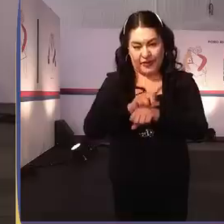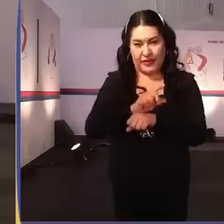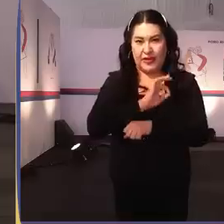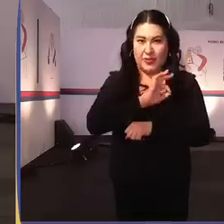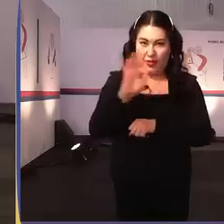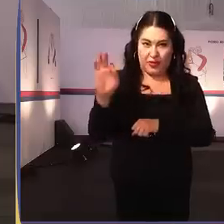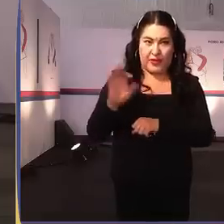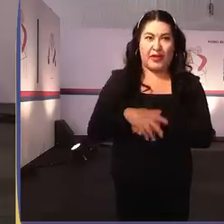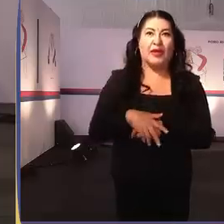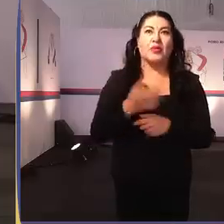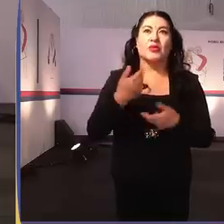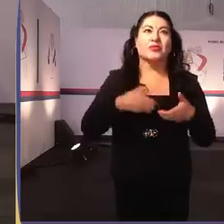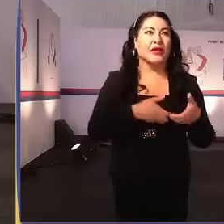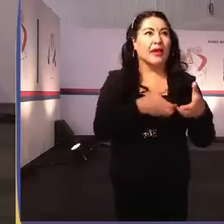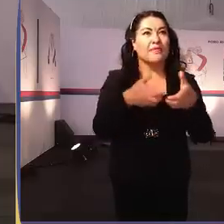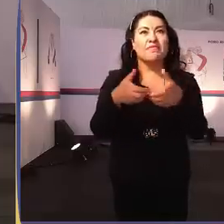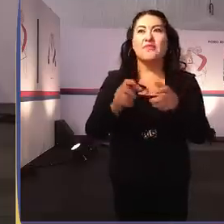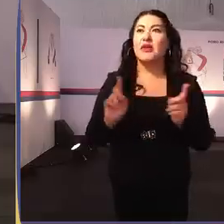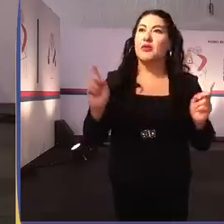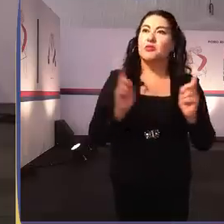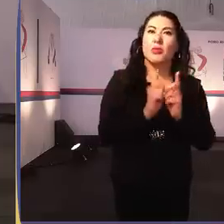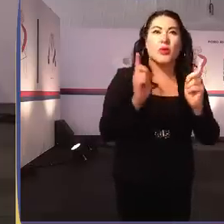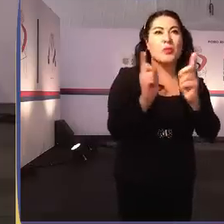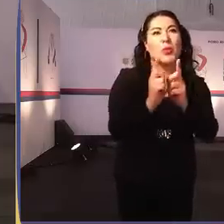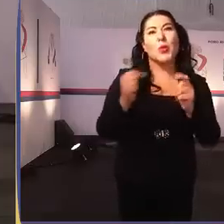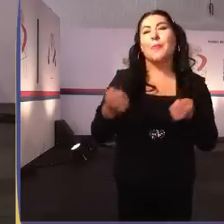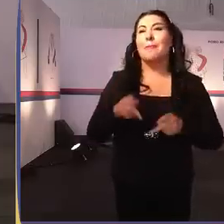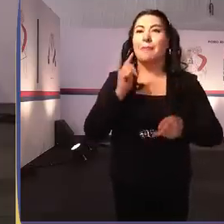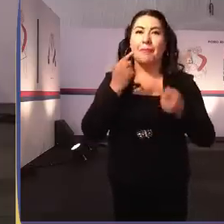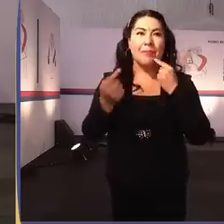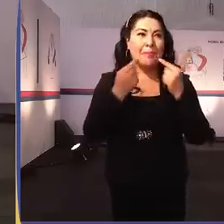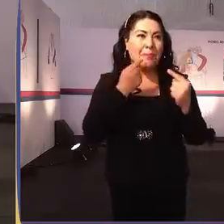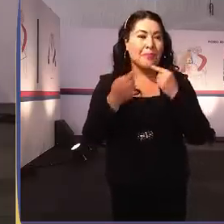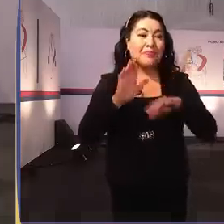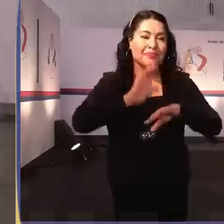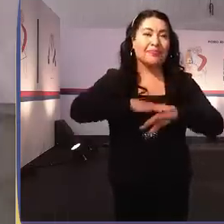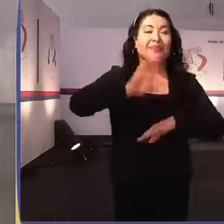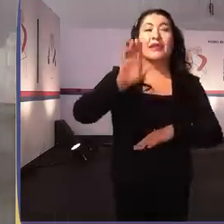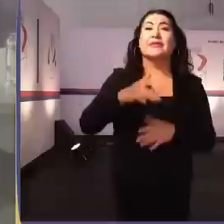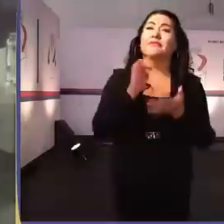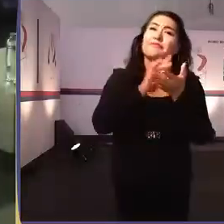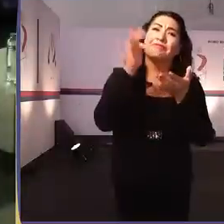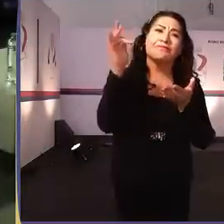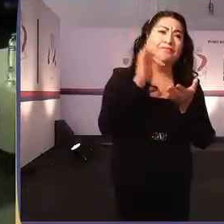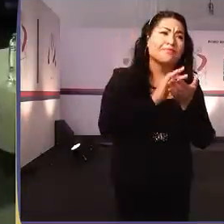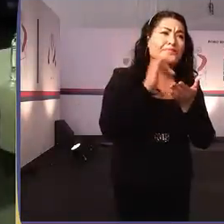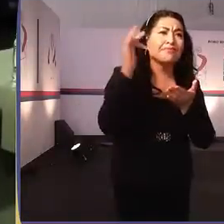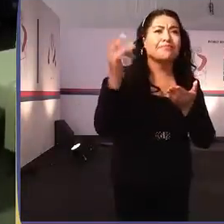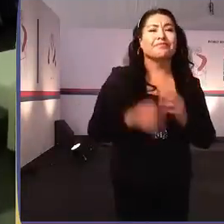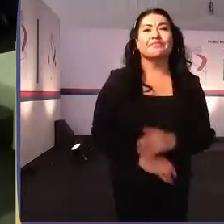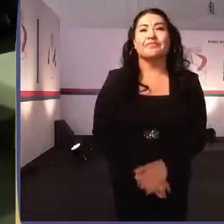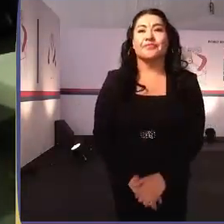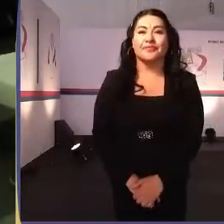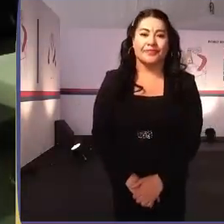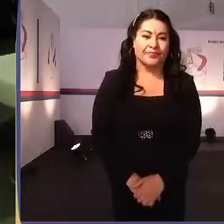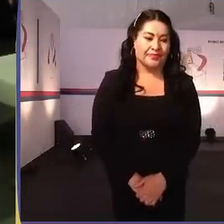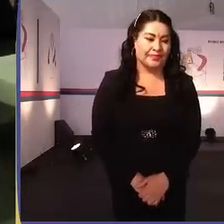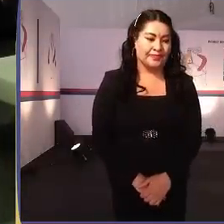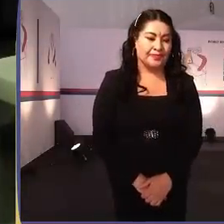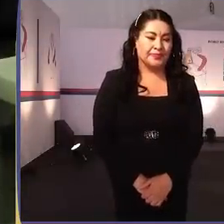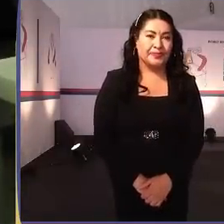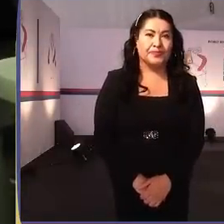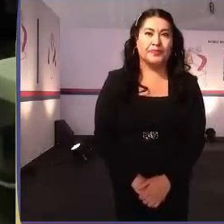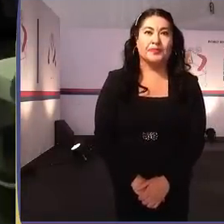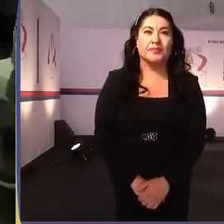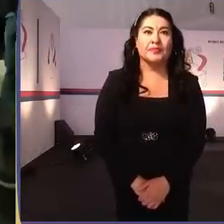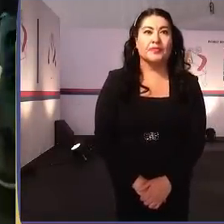que podamos recorrer los pasillos y conversar directamente. Gracias, gracias. ¿Qué pasó, mi amor? ¿Qué traes?